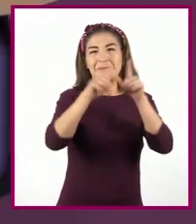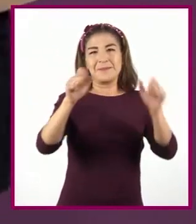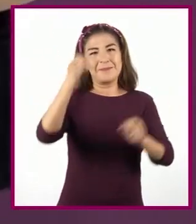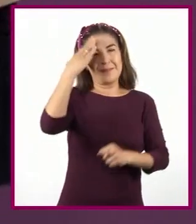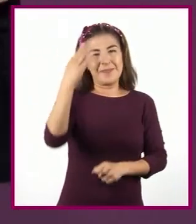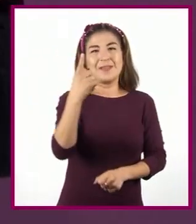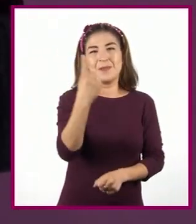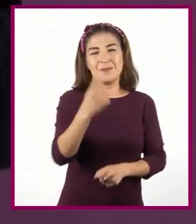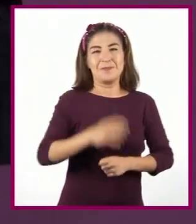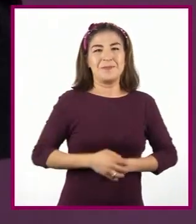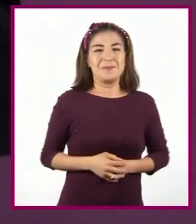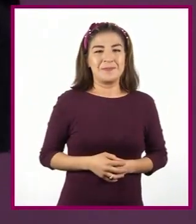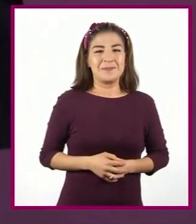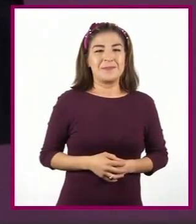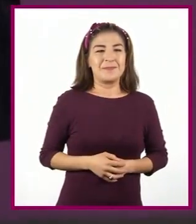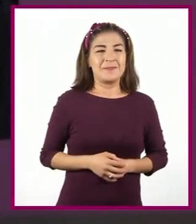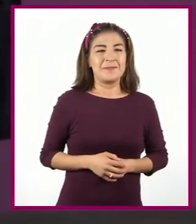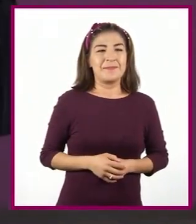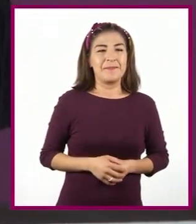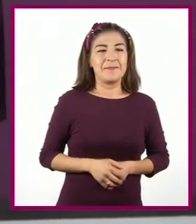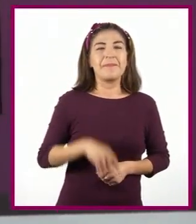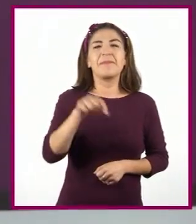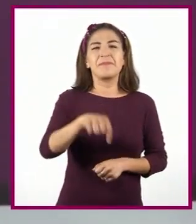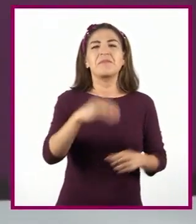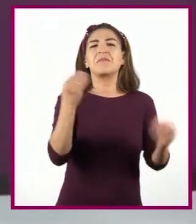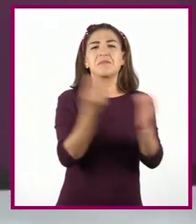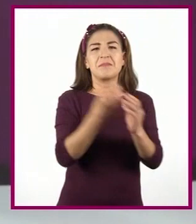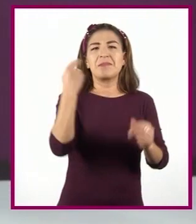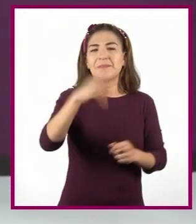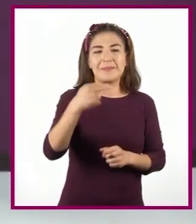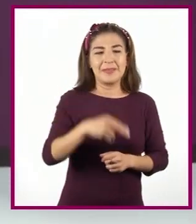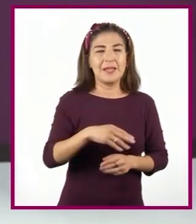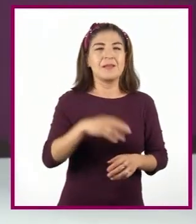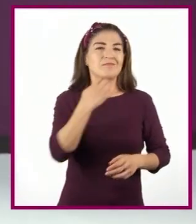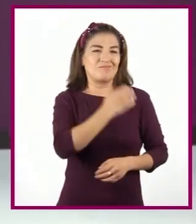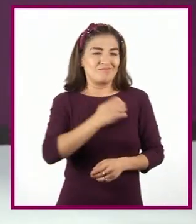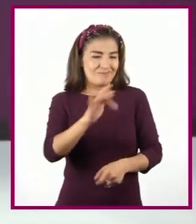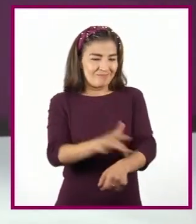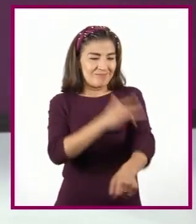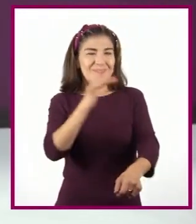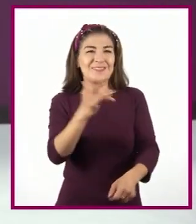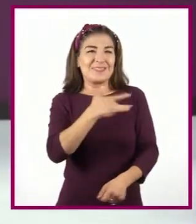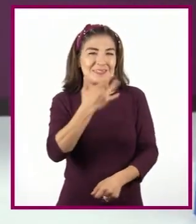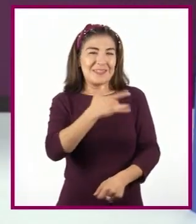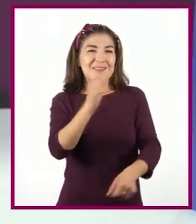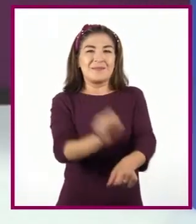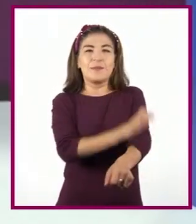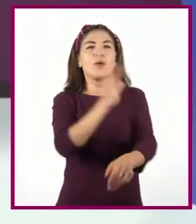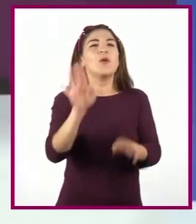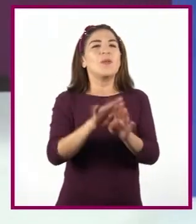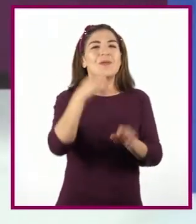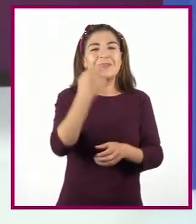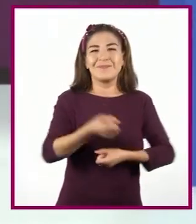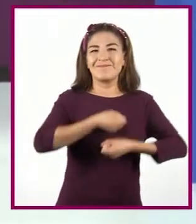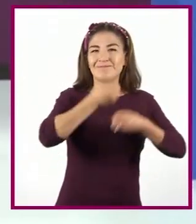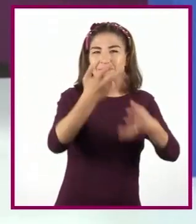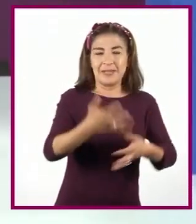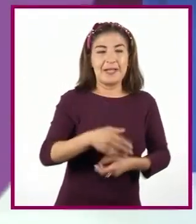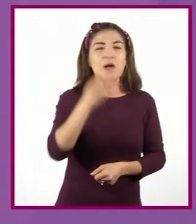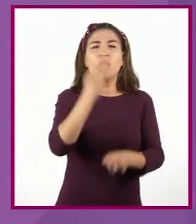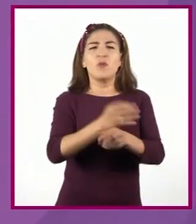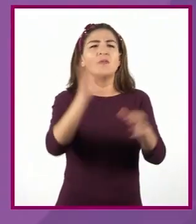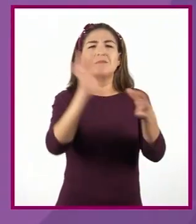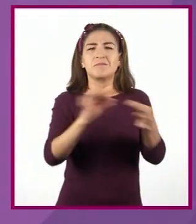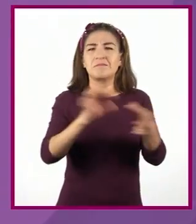1. Esta sesión lleva por nombre Emociones que quiero provocar y a lo largo de los siguientes minutos trabajaremos juntos